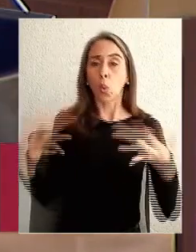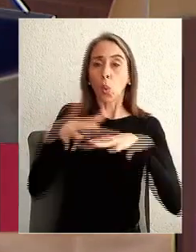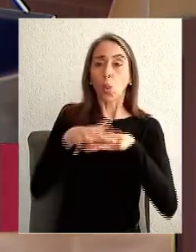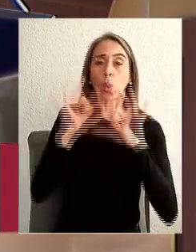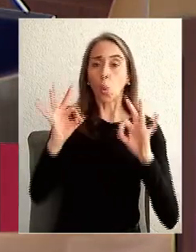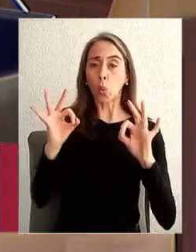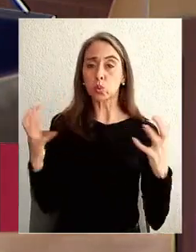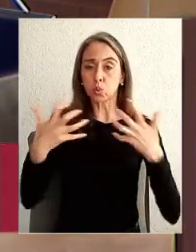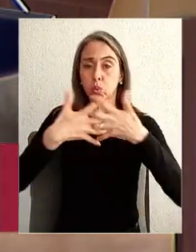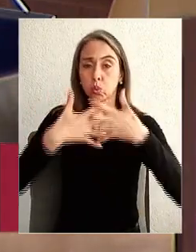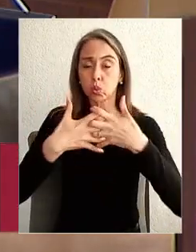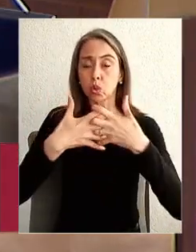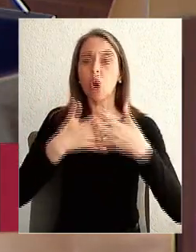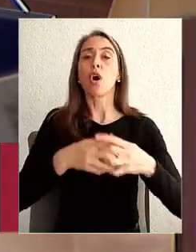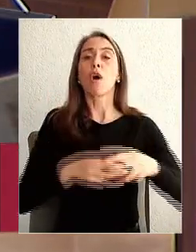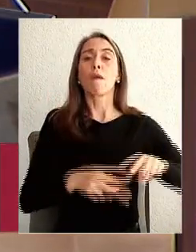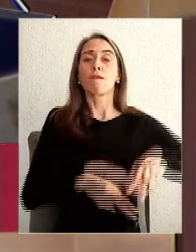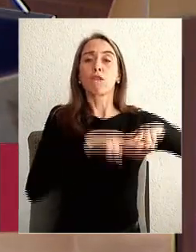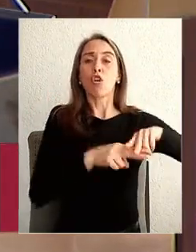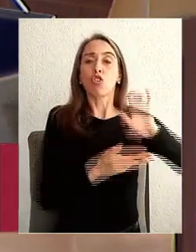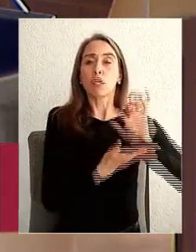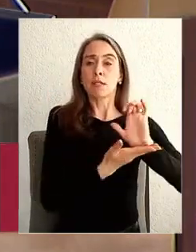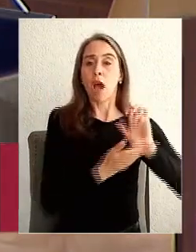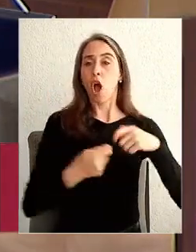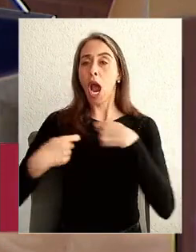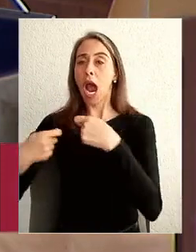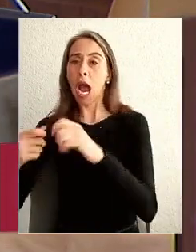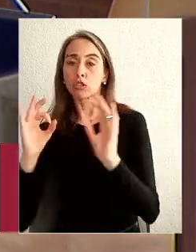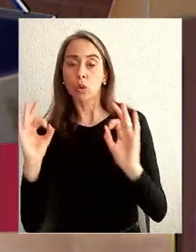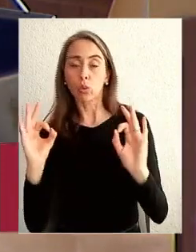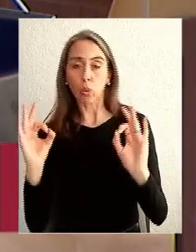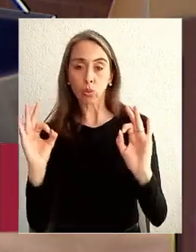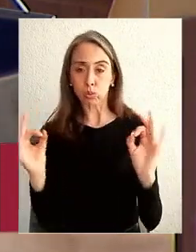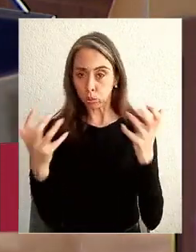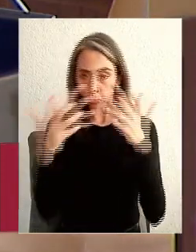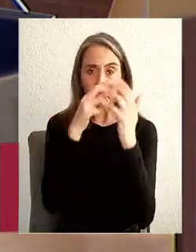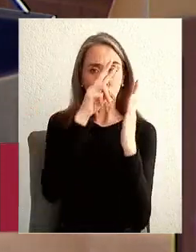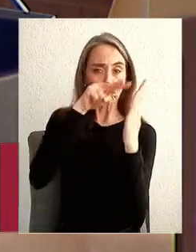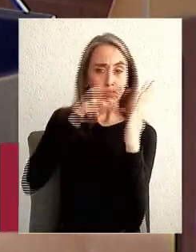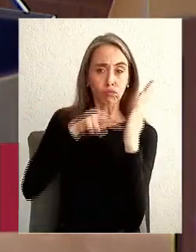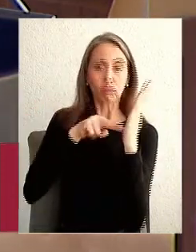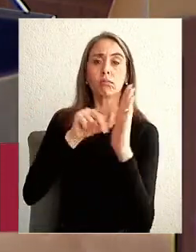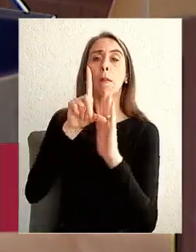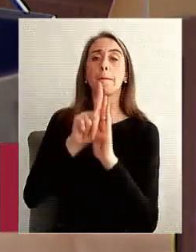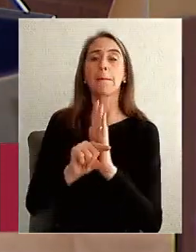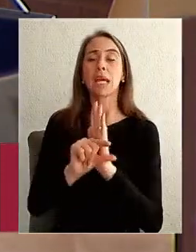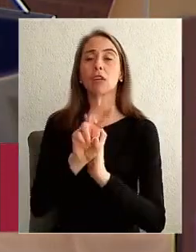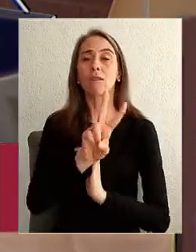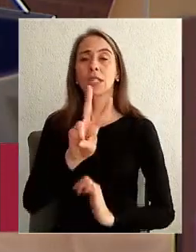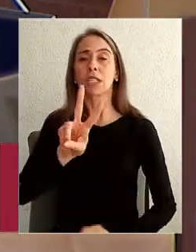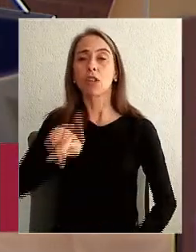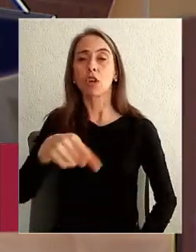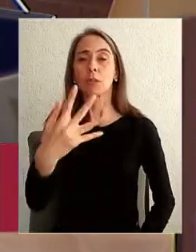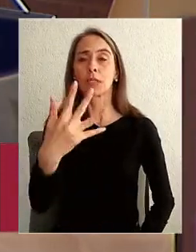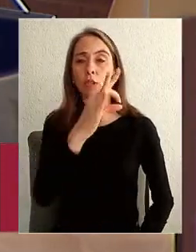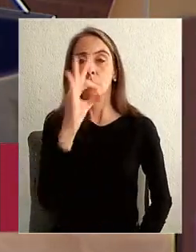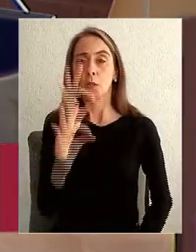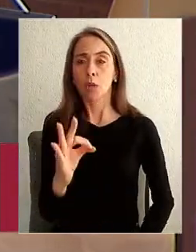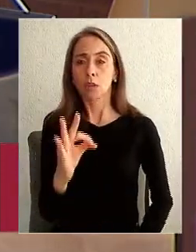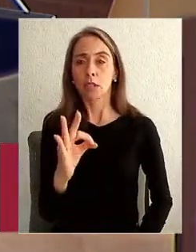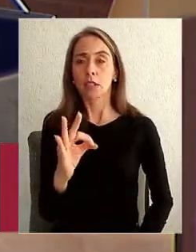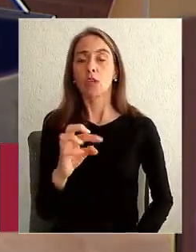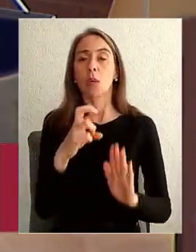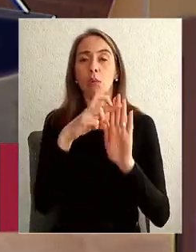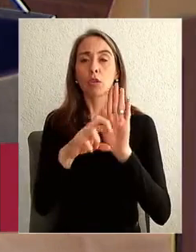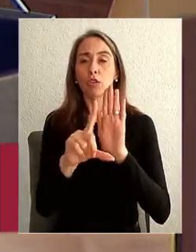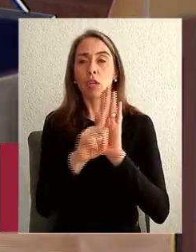fiscal que trae comprendido con la reducción del 22,5% de este proyecto de ley respecto